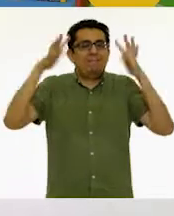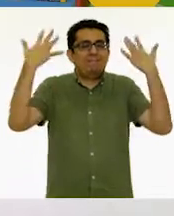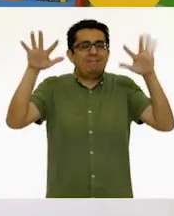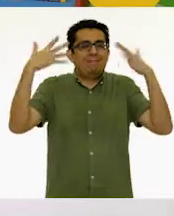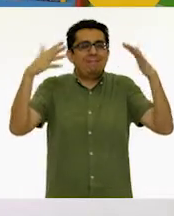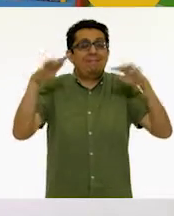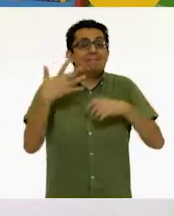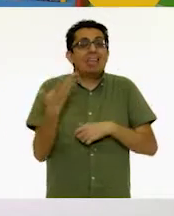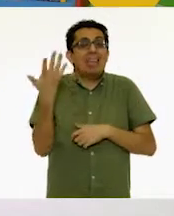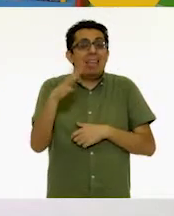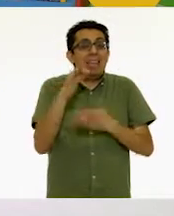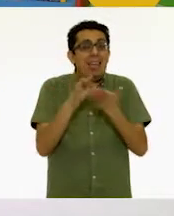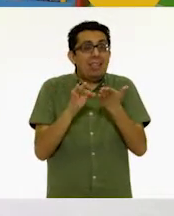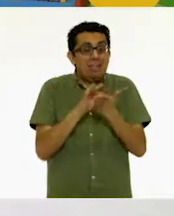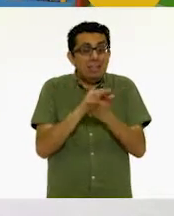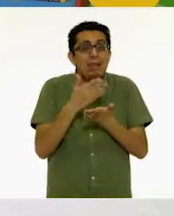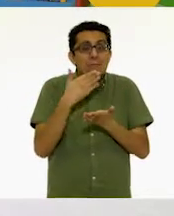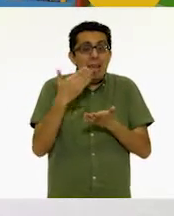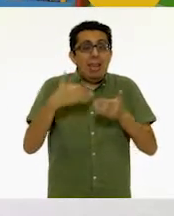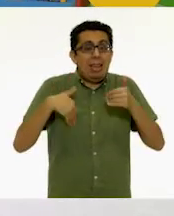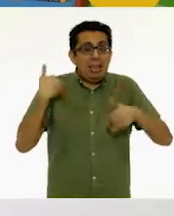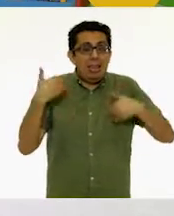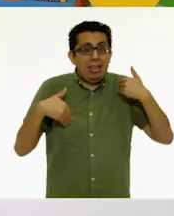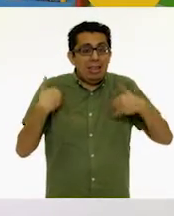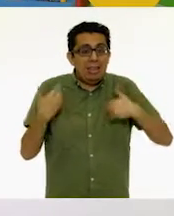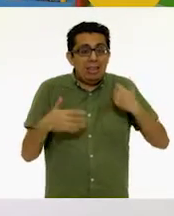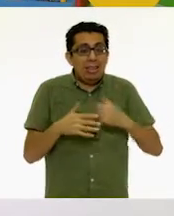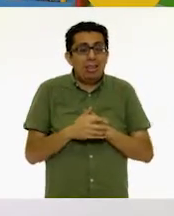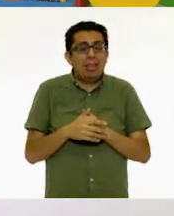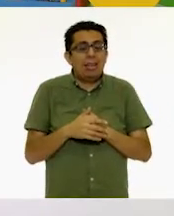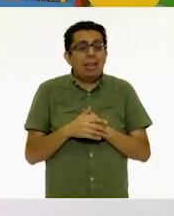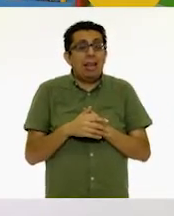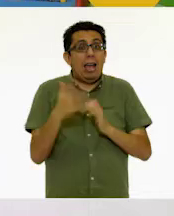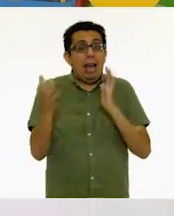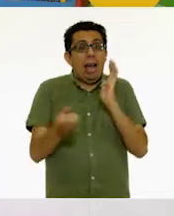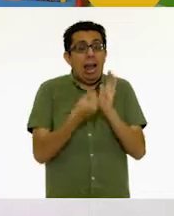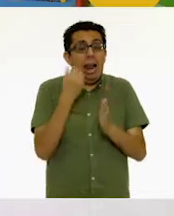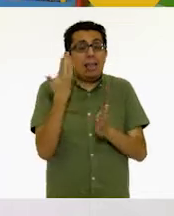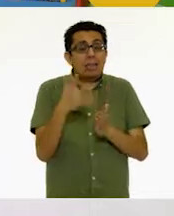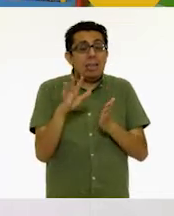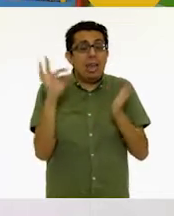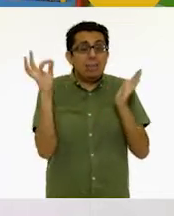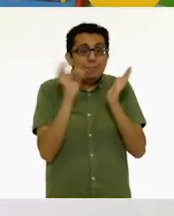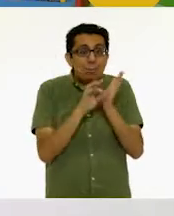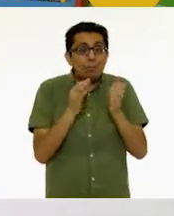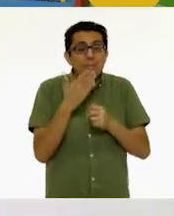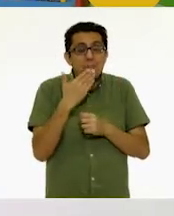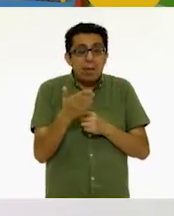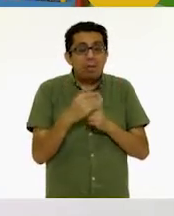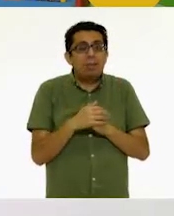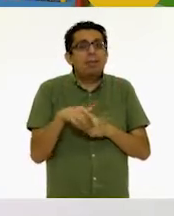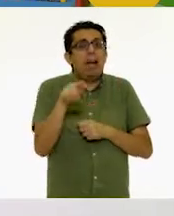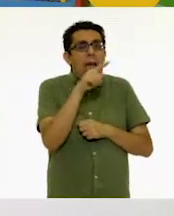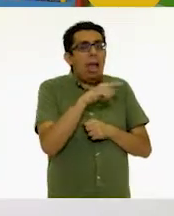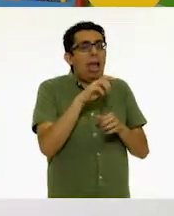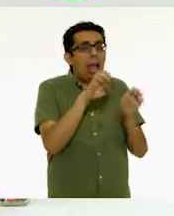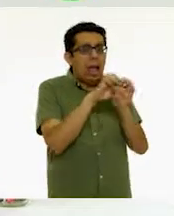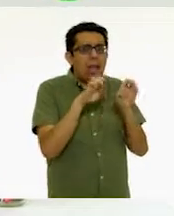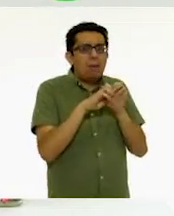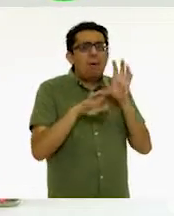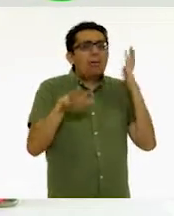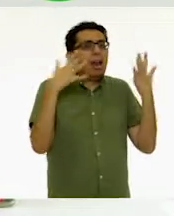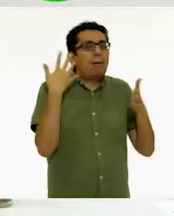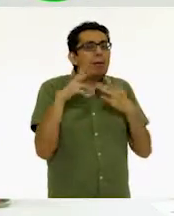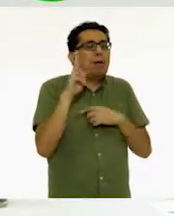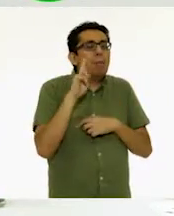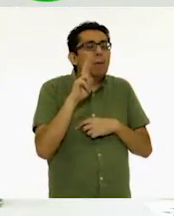¡Diez fichas! ¡Muy bien, divertidos! 10 puntos para los divertidos. Vamos a ver para los traviesos. Chun, chun, chun,